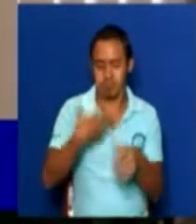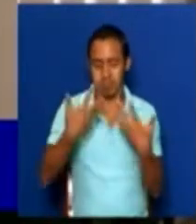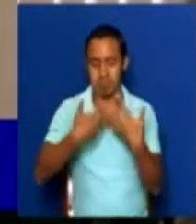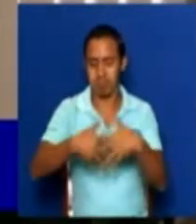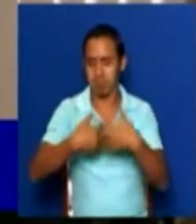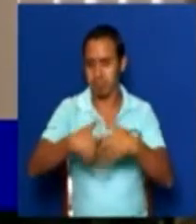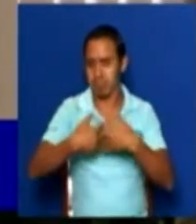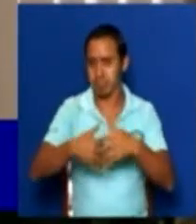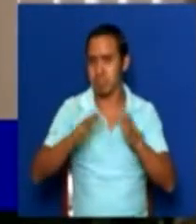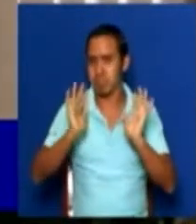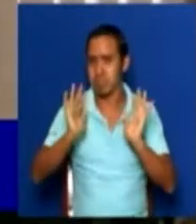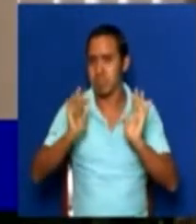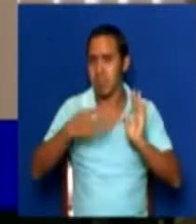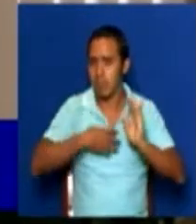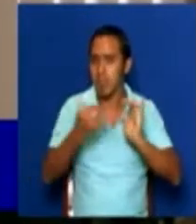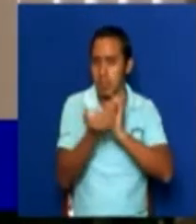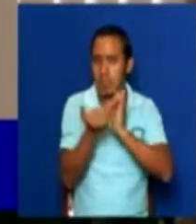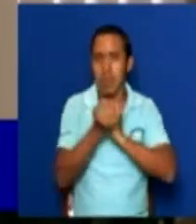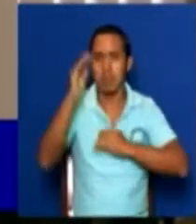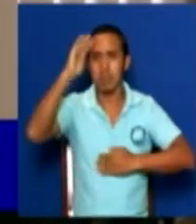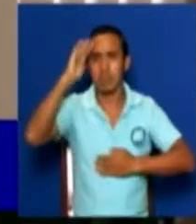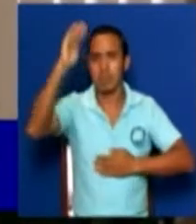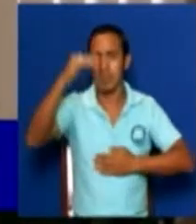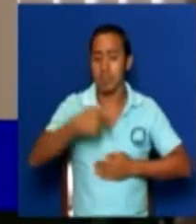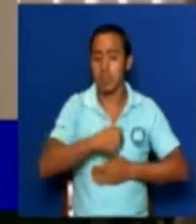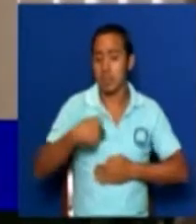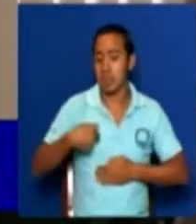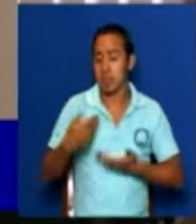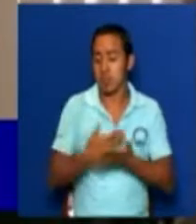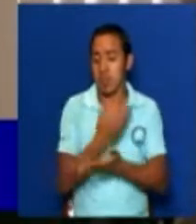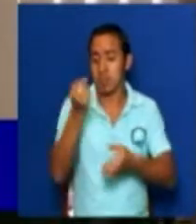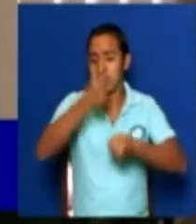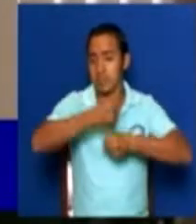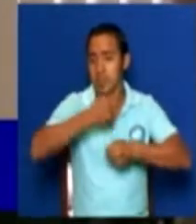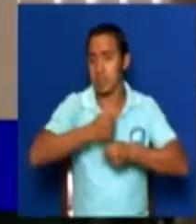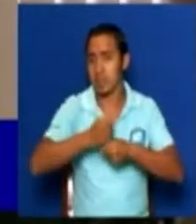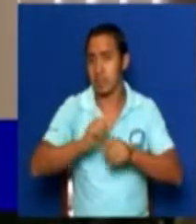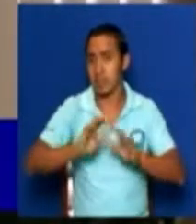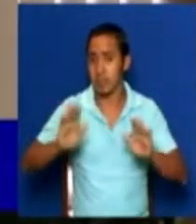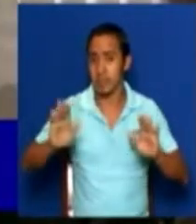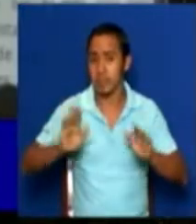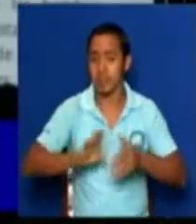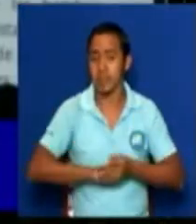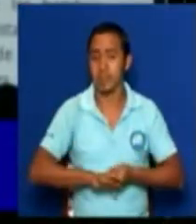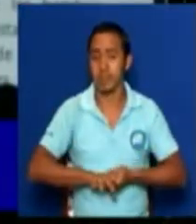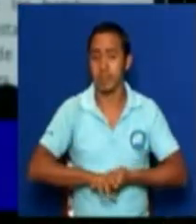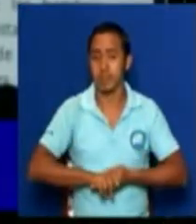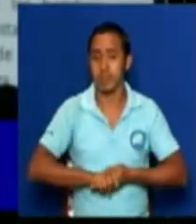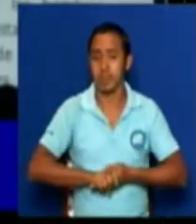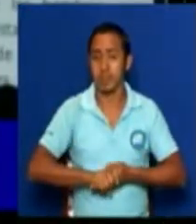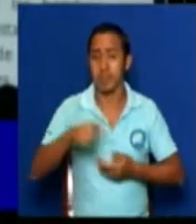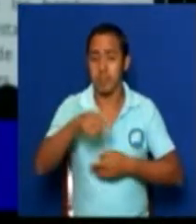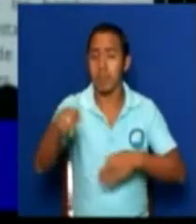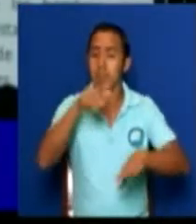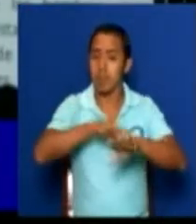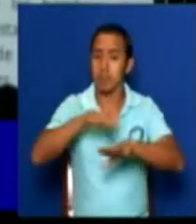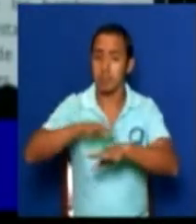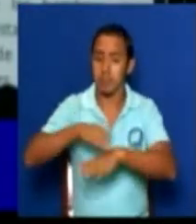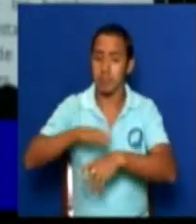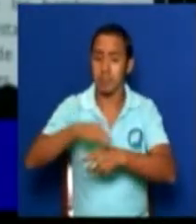propias empresas y ser también ellos generadores o creadores de nuevos empleos. En cuanto a la demanda